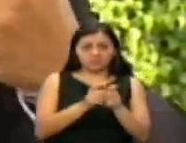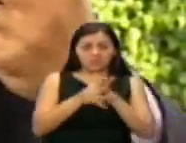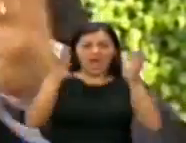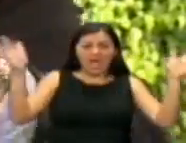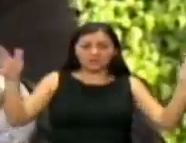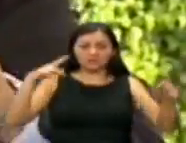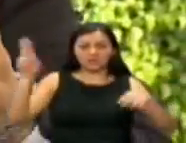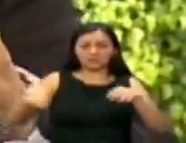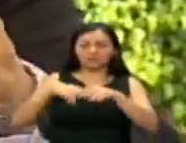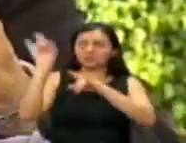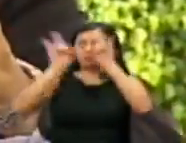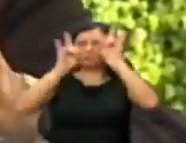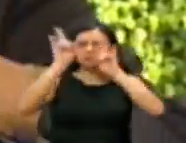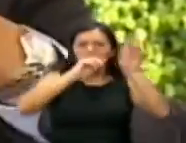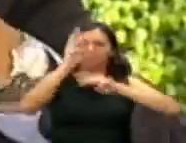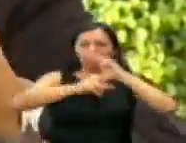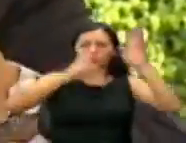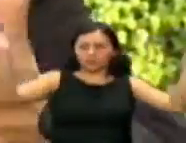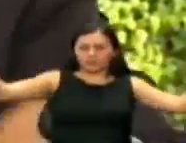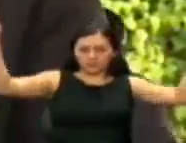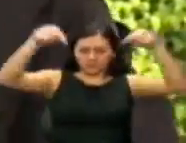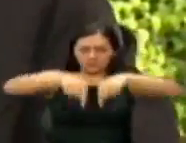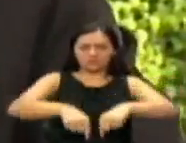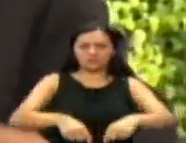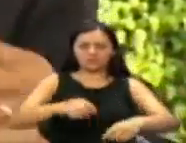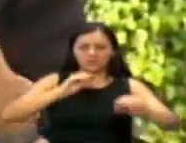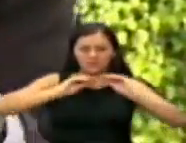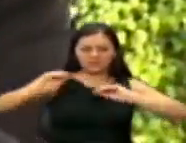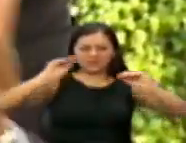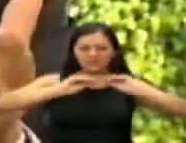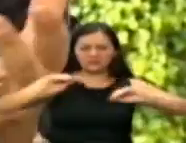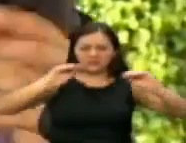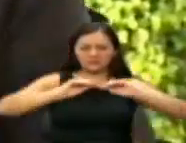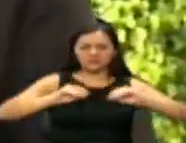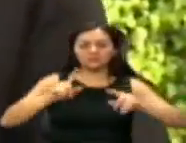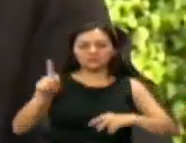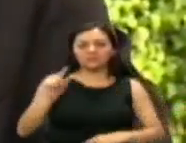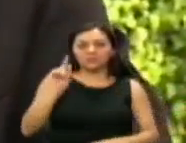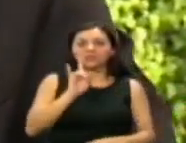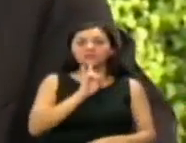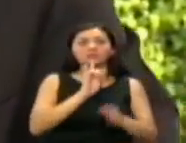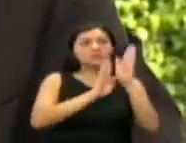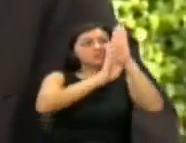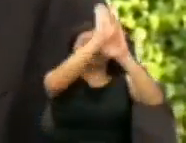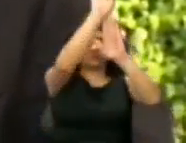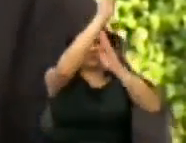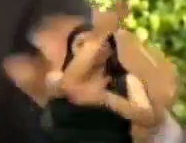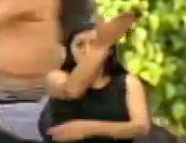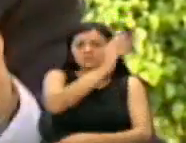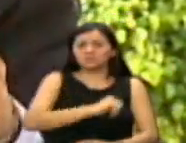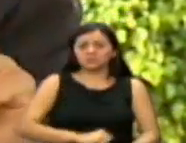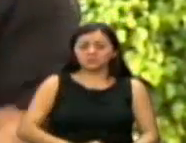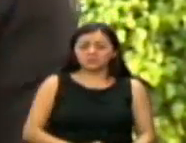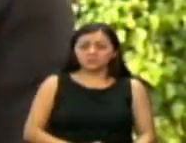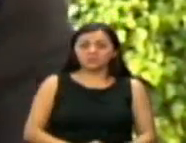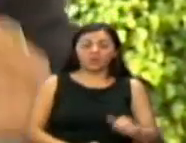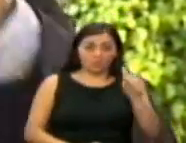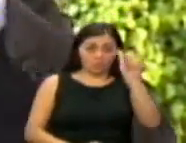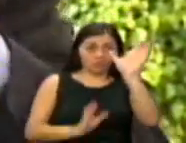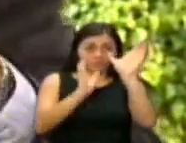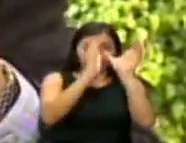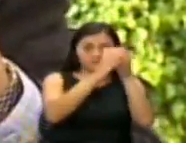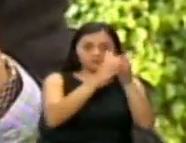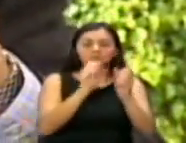sabían captar las mejores mentes del mundo para generar esa ciencia, tecnología, y eso es lo que lo tiene Estados Unidos donde está. Entonces, la otra visión era,